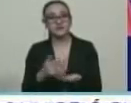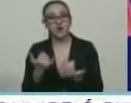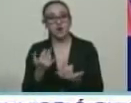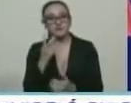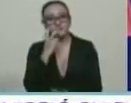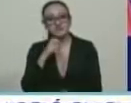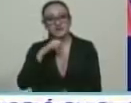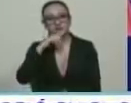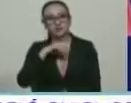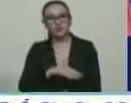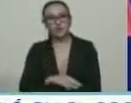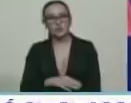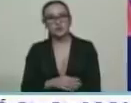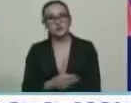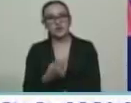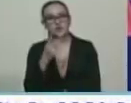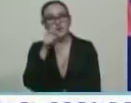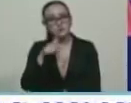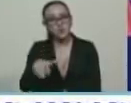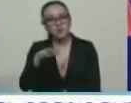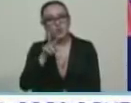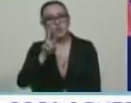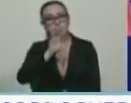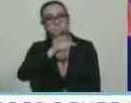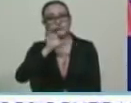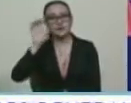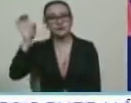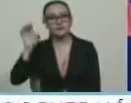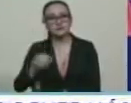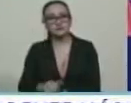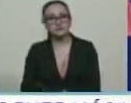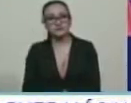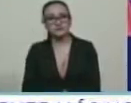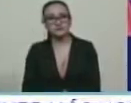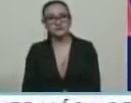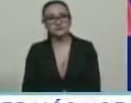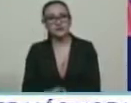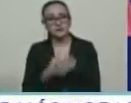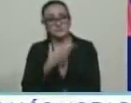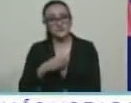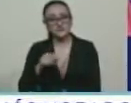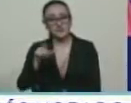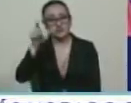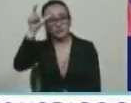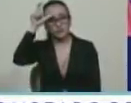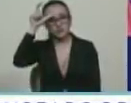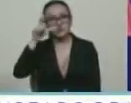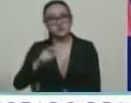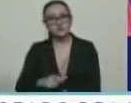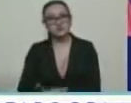visita histórica para los dos países, siendo el presidente de Turquía.